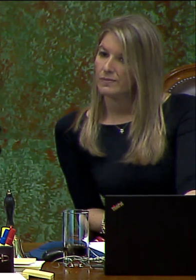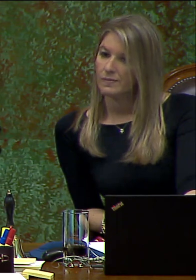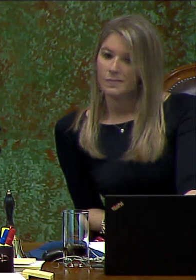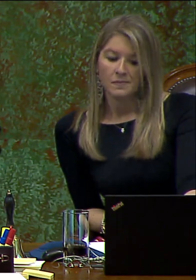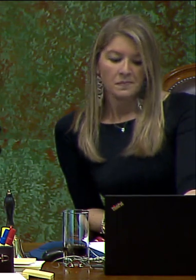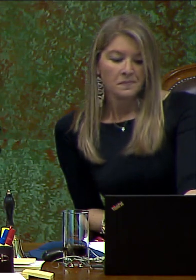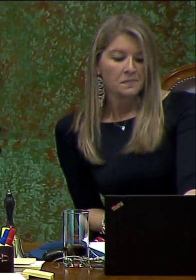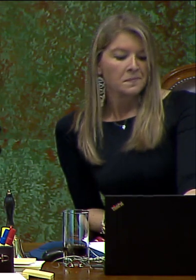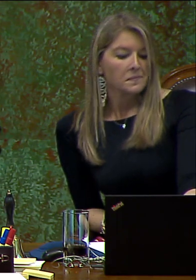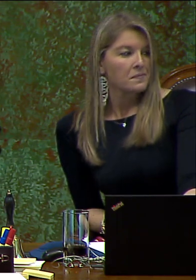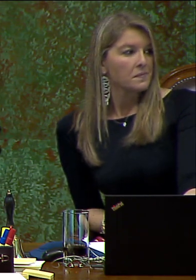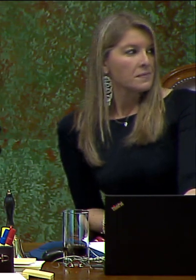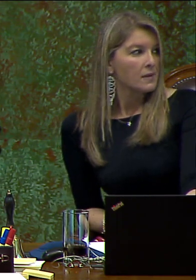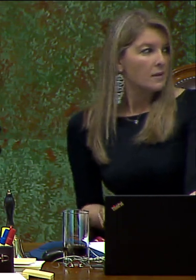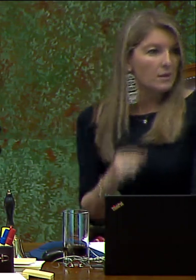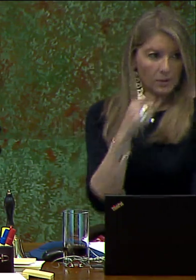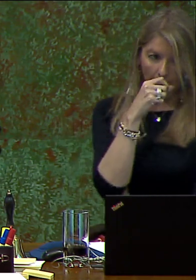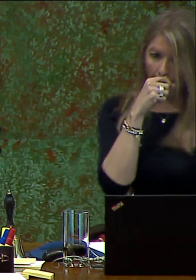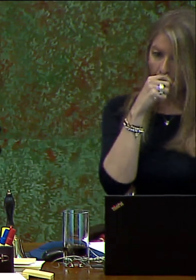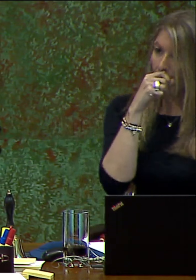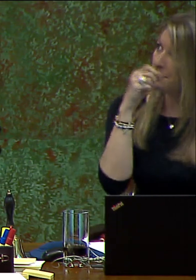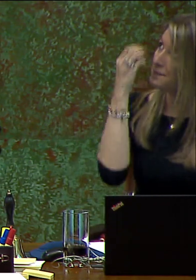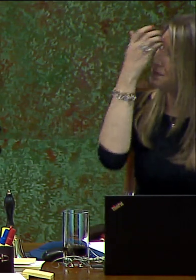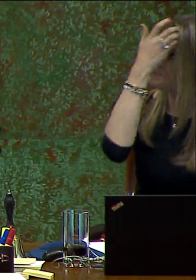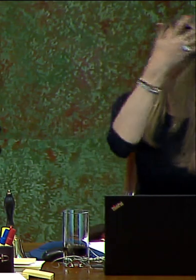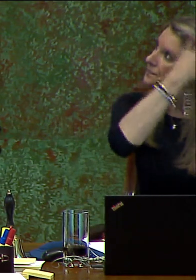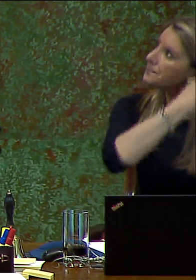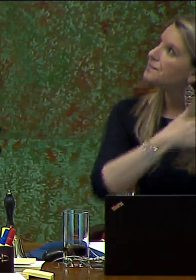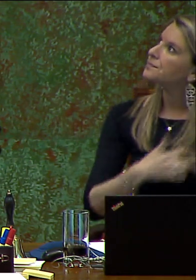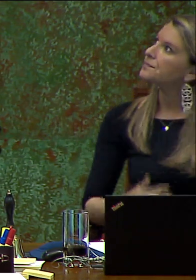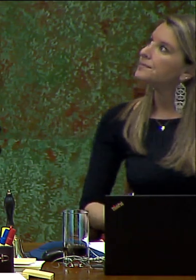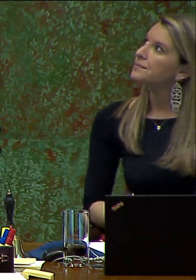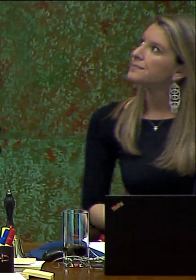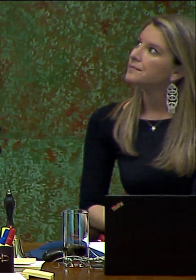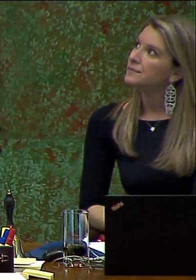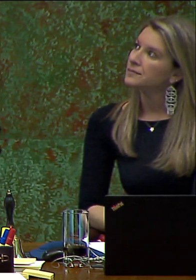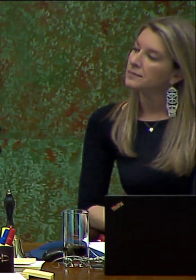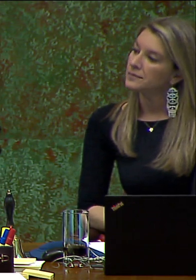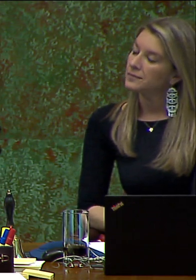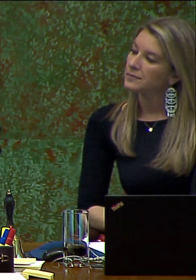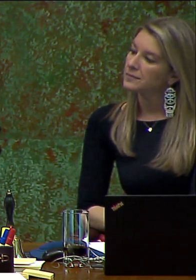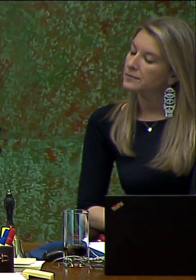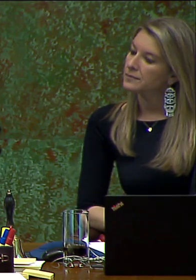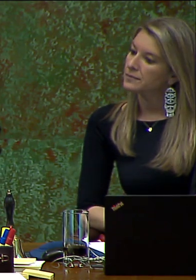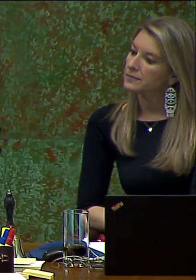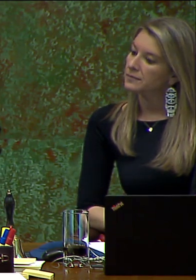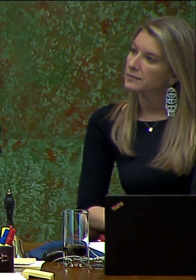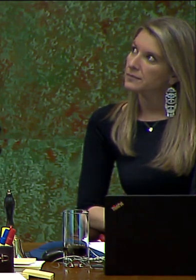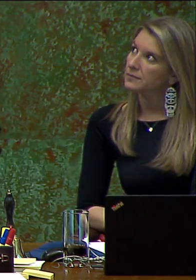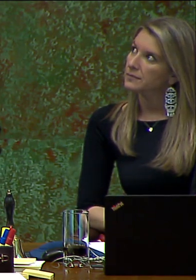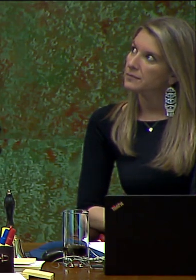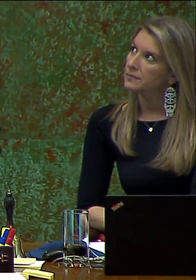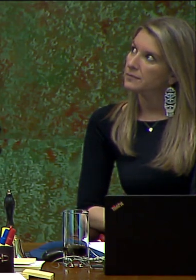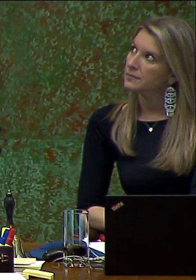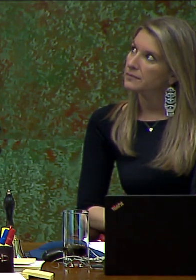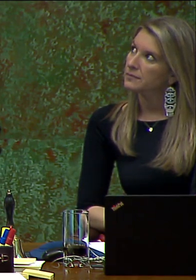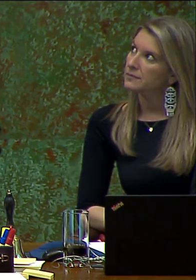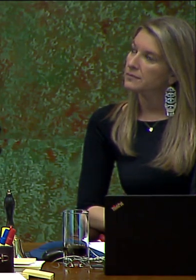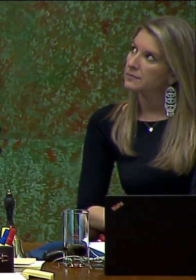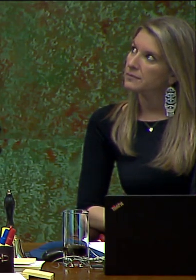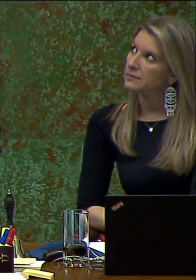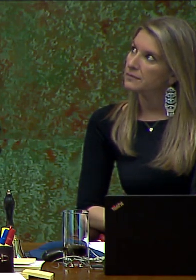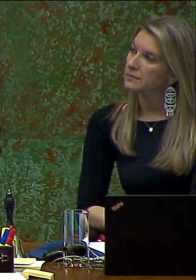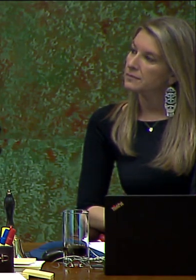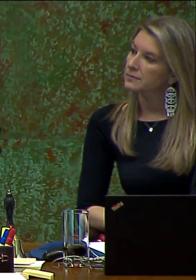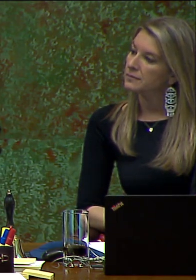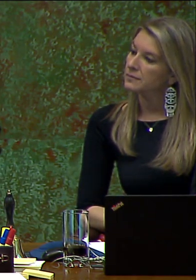unanimidad. Lo propuso esta sala para introducir de nuevo en la tabla los proyectos de resolución. Y eso es lo que